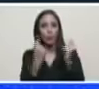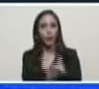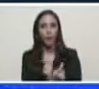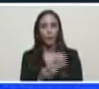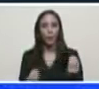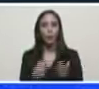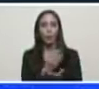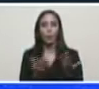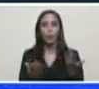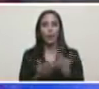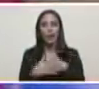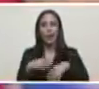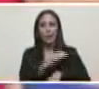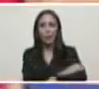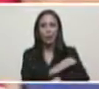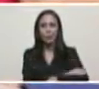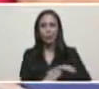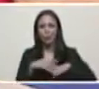estado